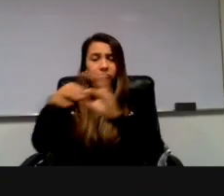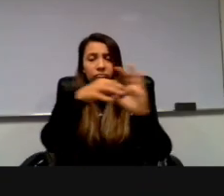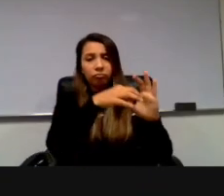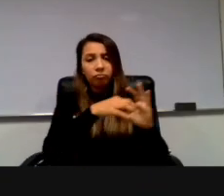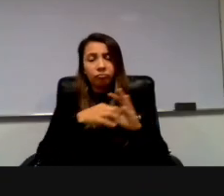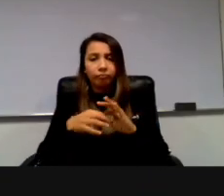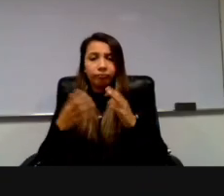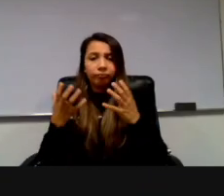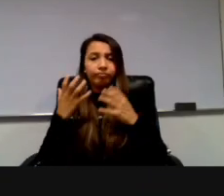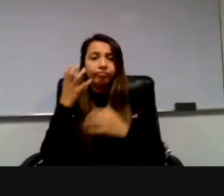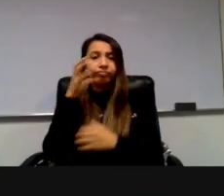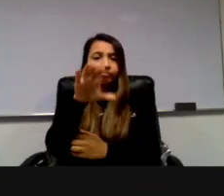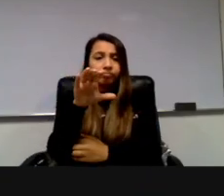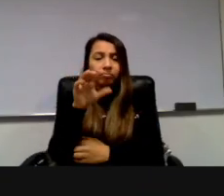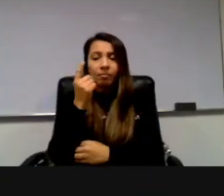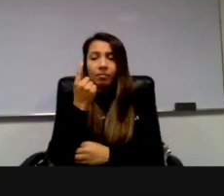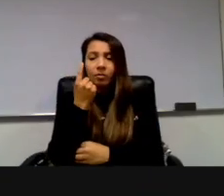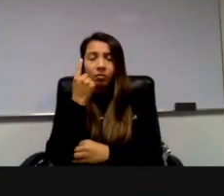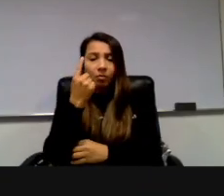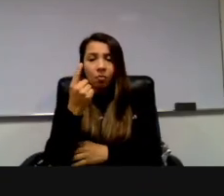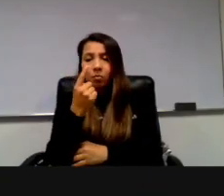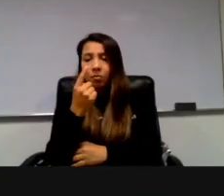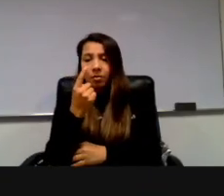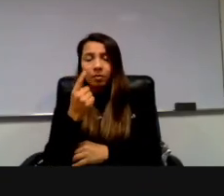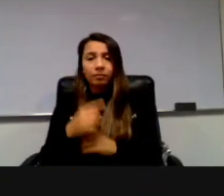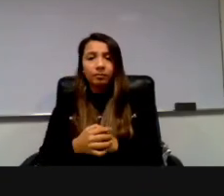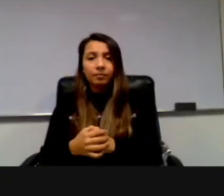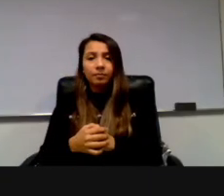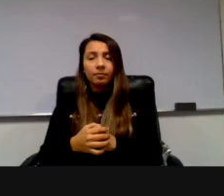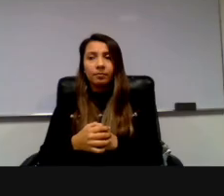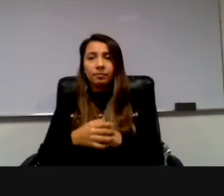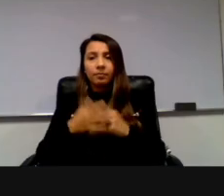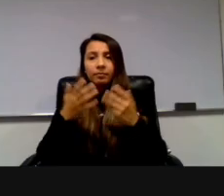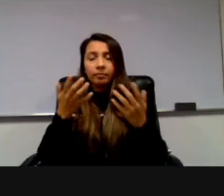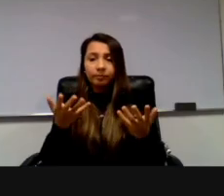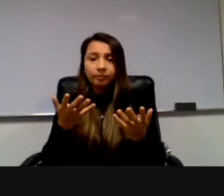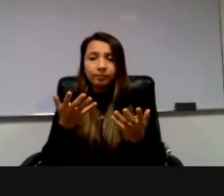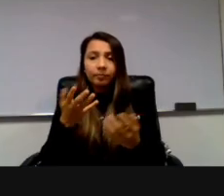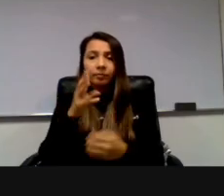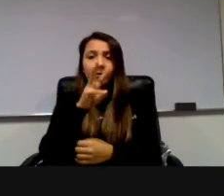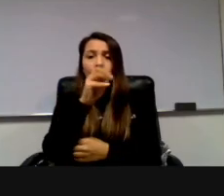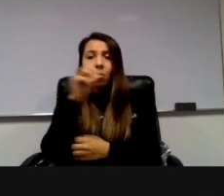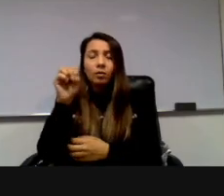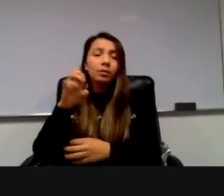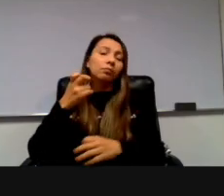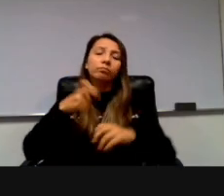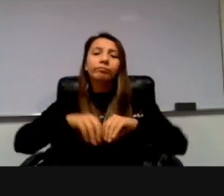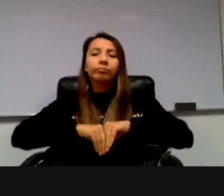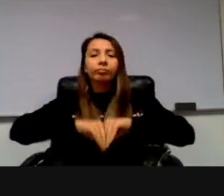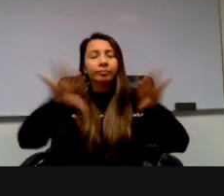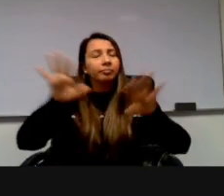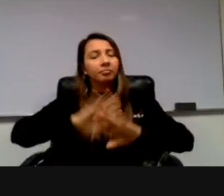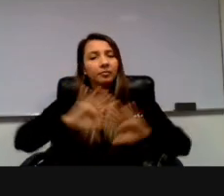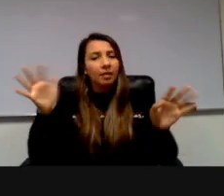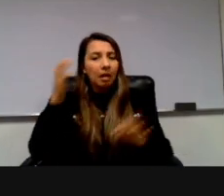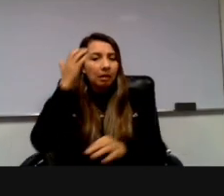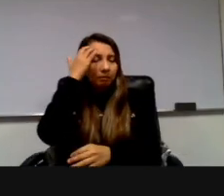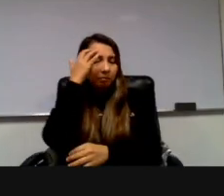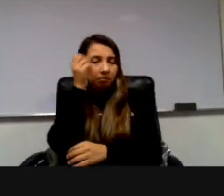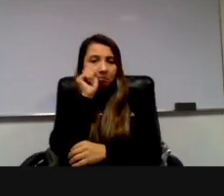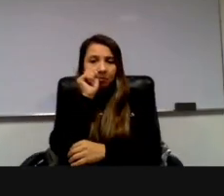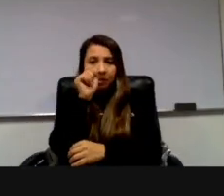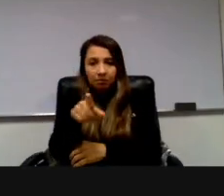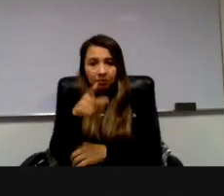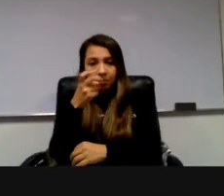sola estructura de ancestros y descendientes, pues entonces Woese publica un artículo y dice, pues ya lo conocemos, ¿no?